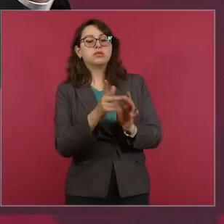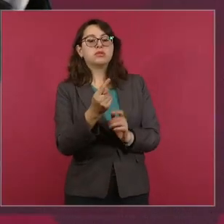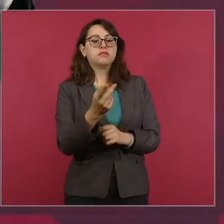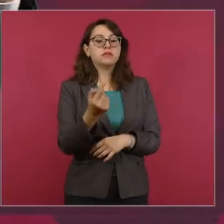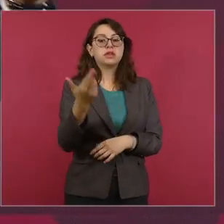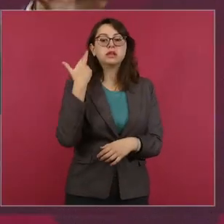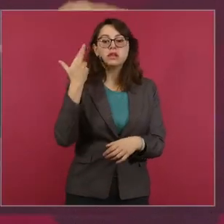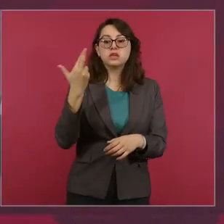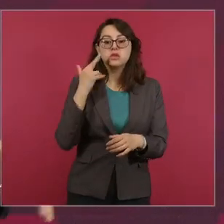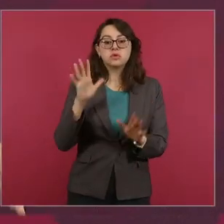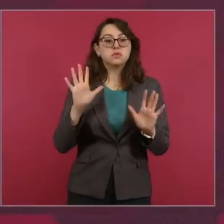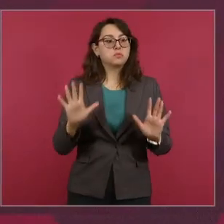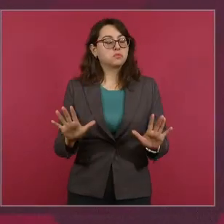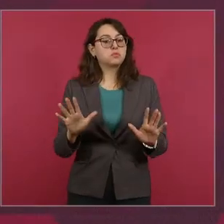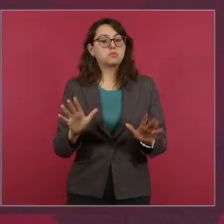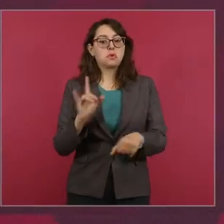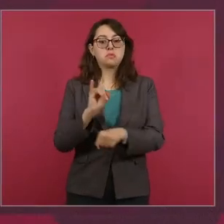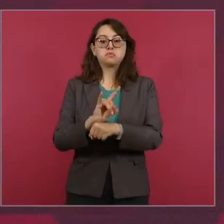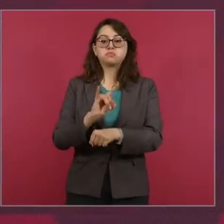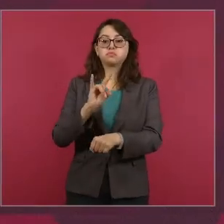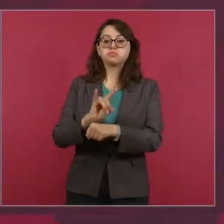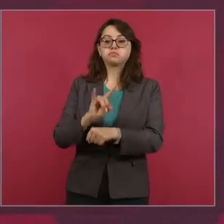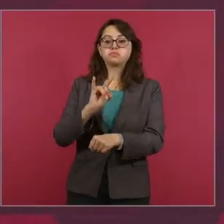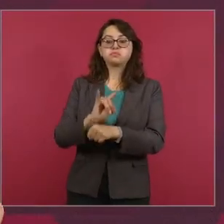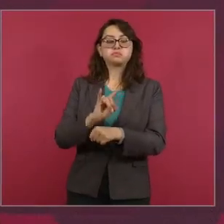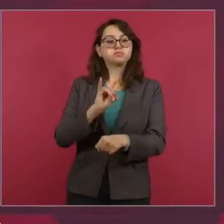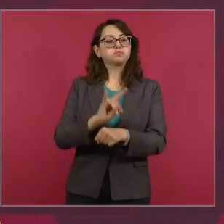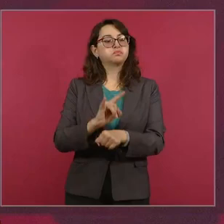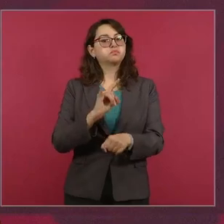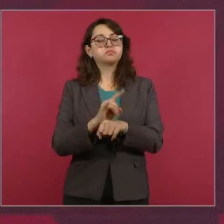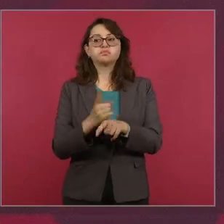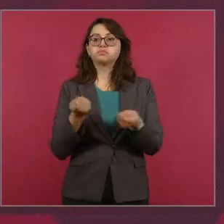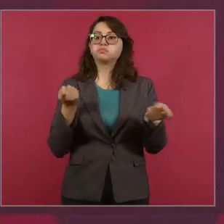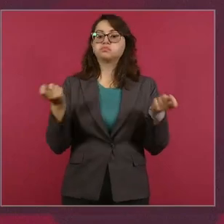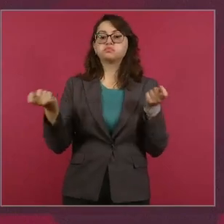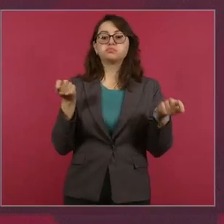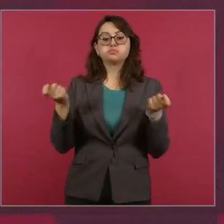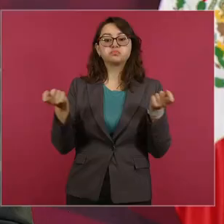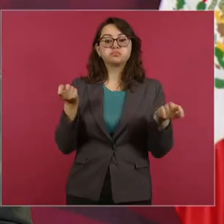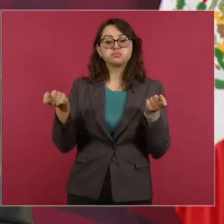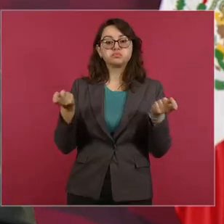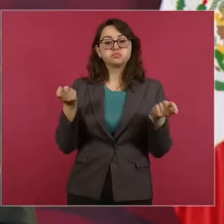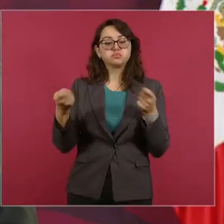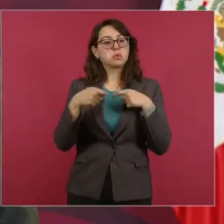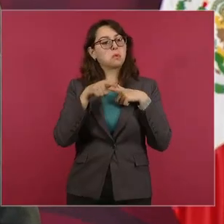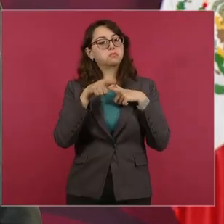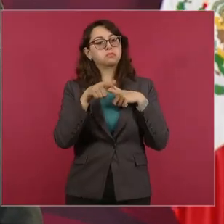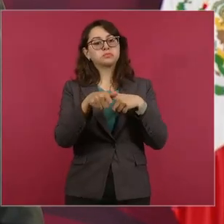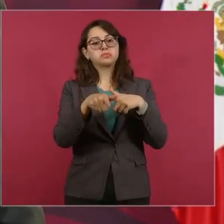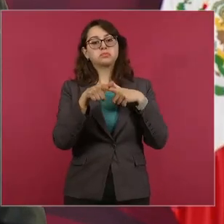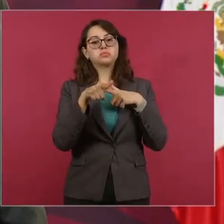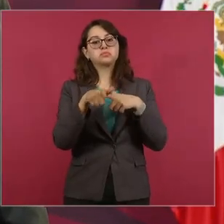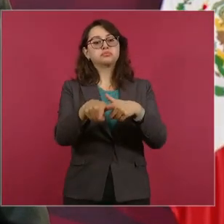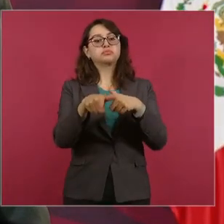para mantener la República simulada y